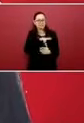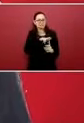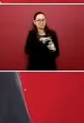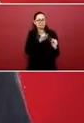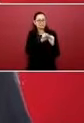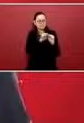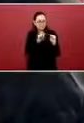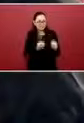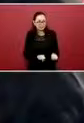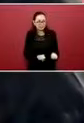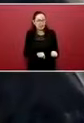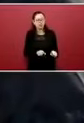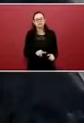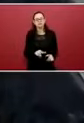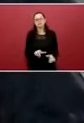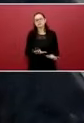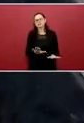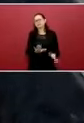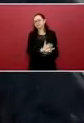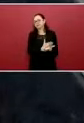era una moda.